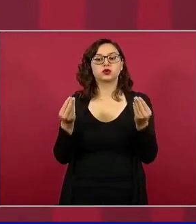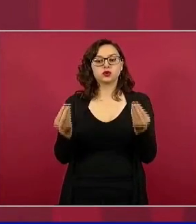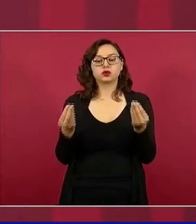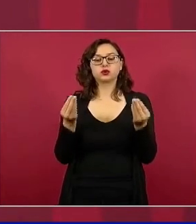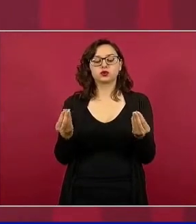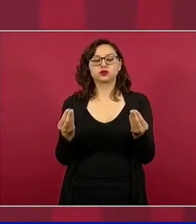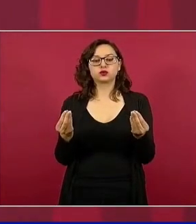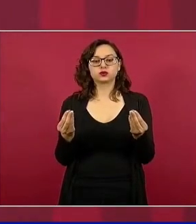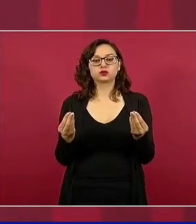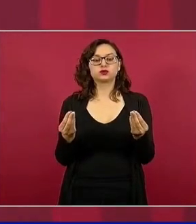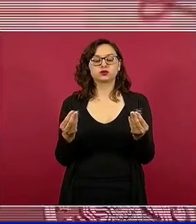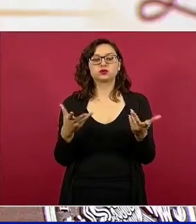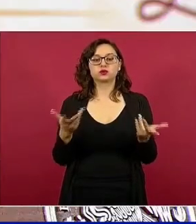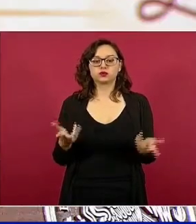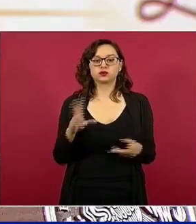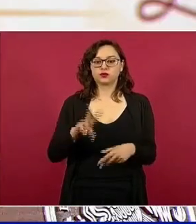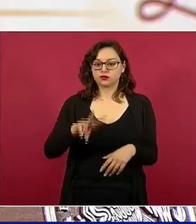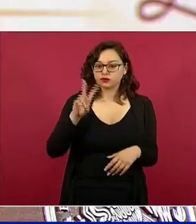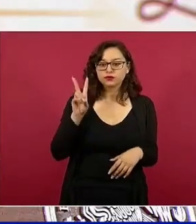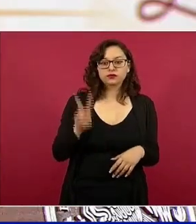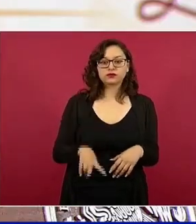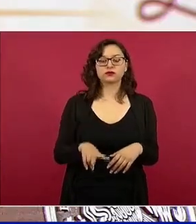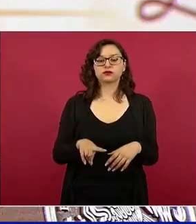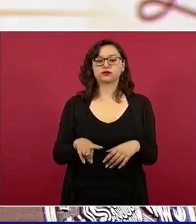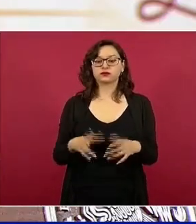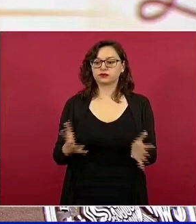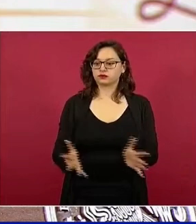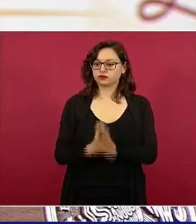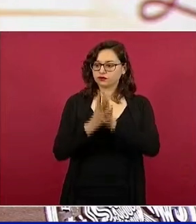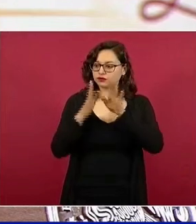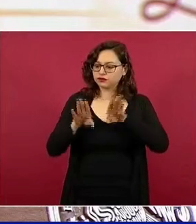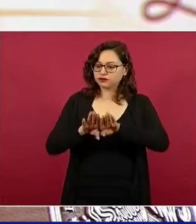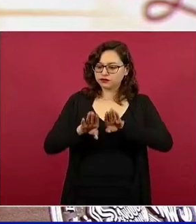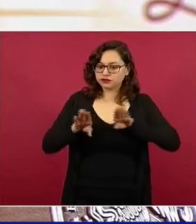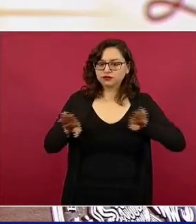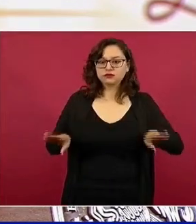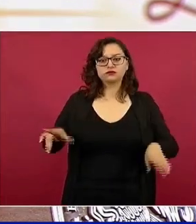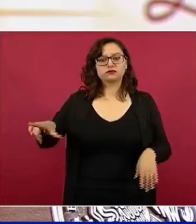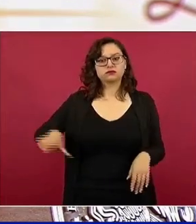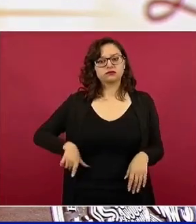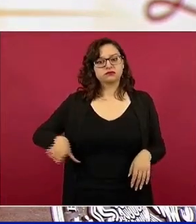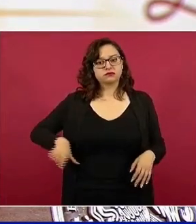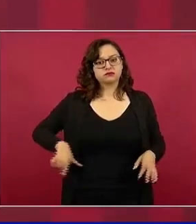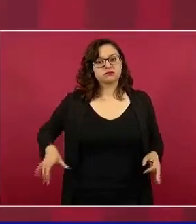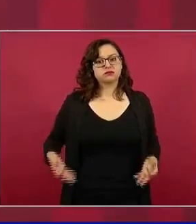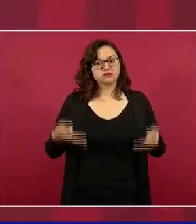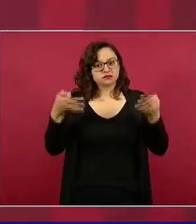para consolidar la democracia y para tener buenos gobiernos,